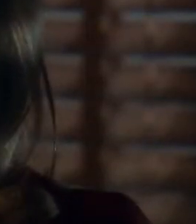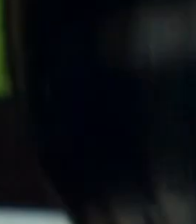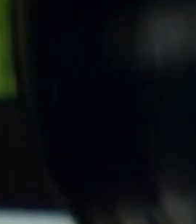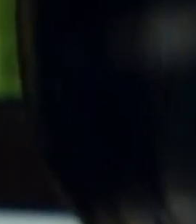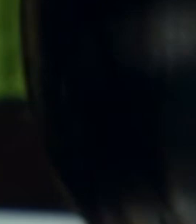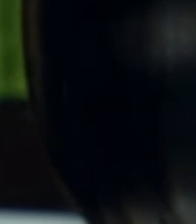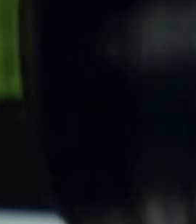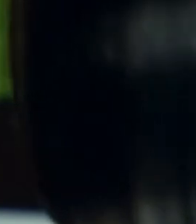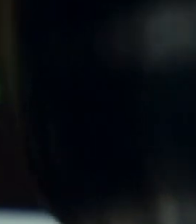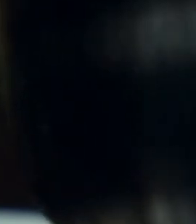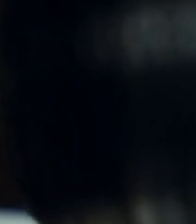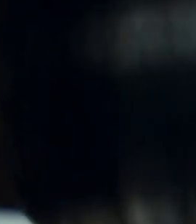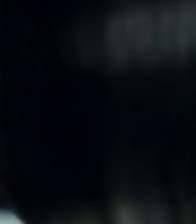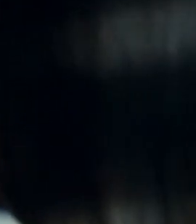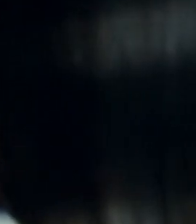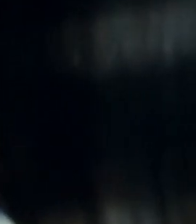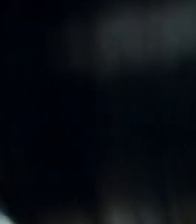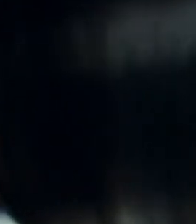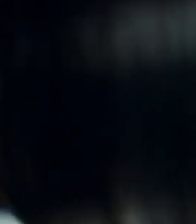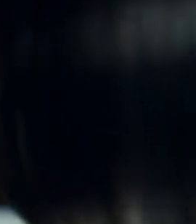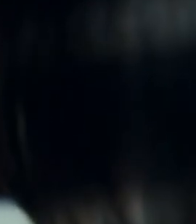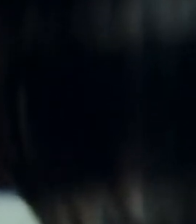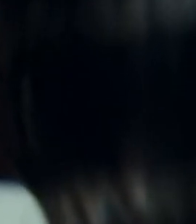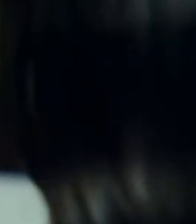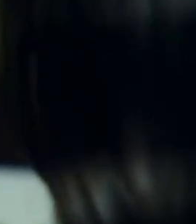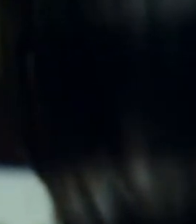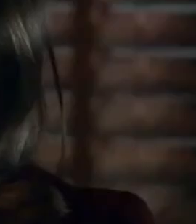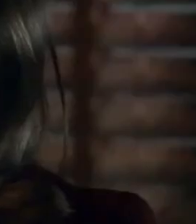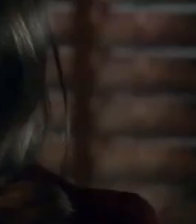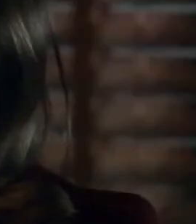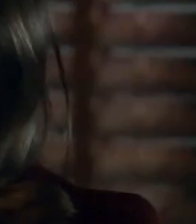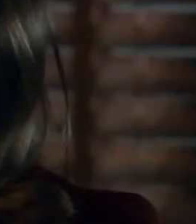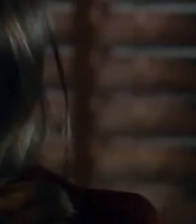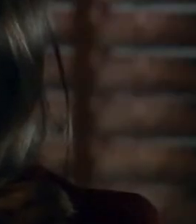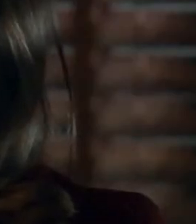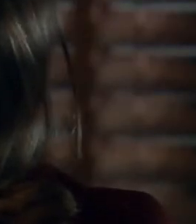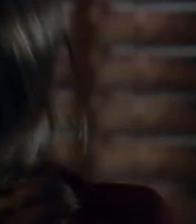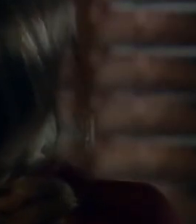con lo que más quieren los Cortázar. Nunca pensé que debería rendirte ante ellos.